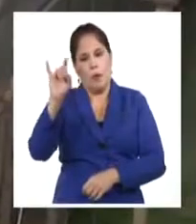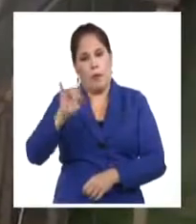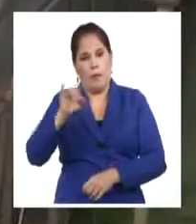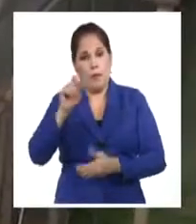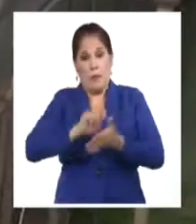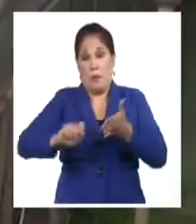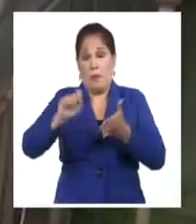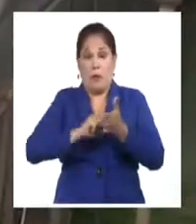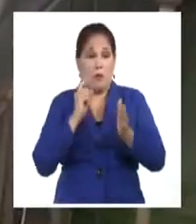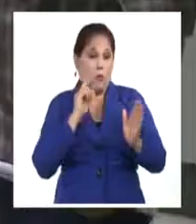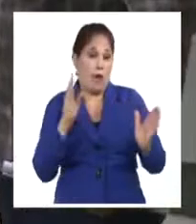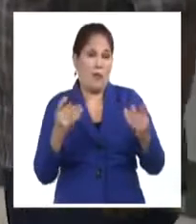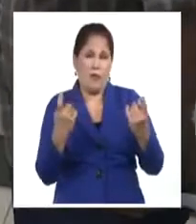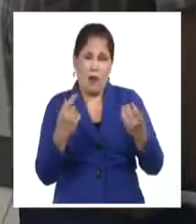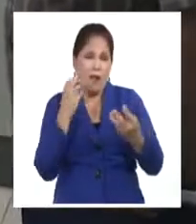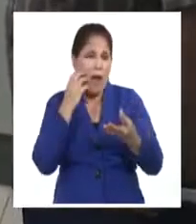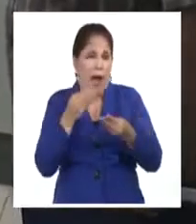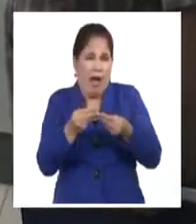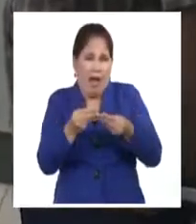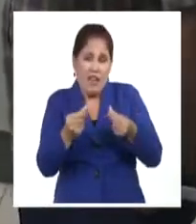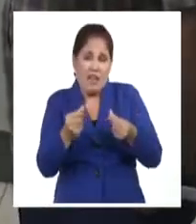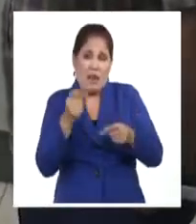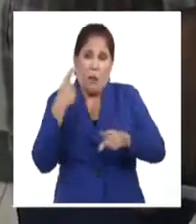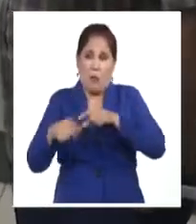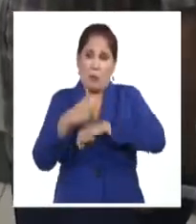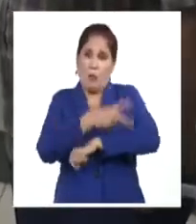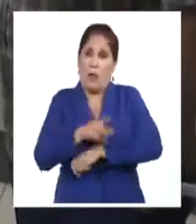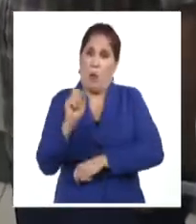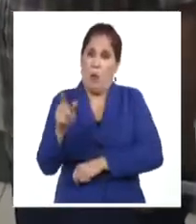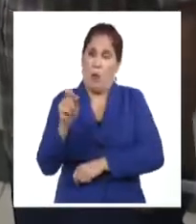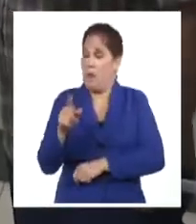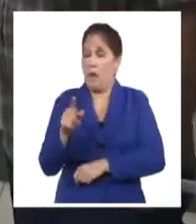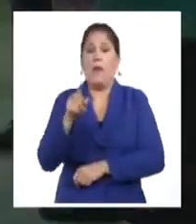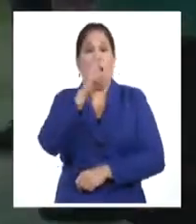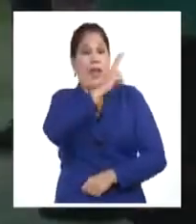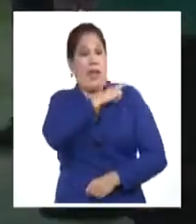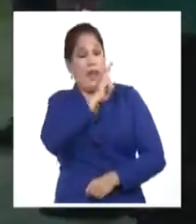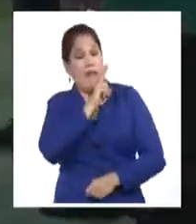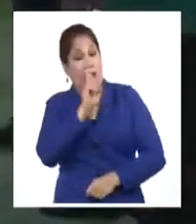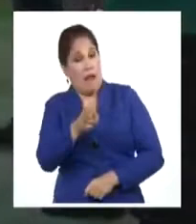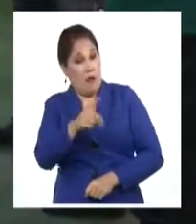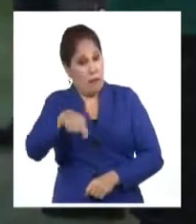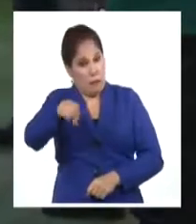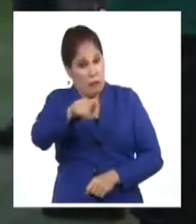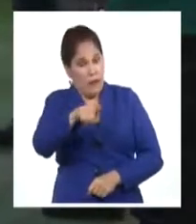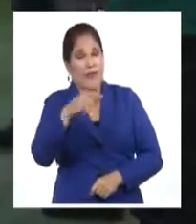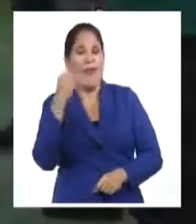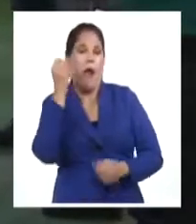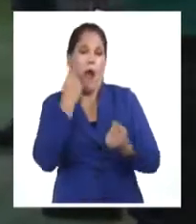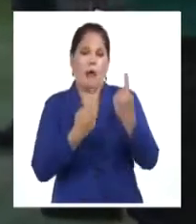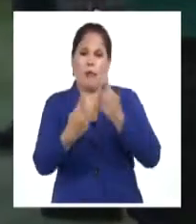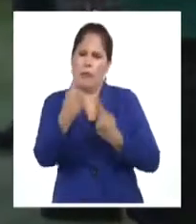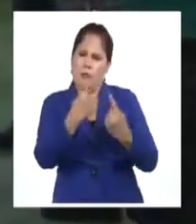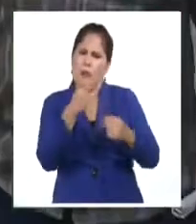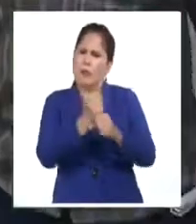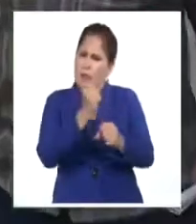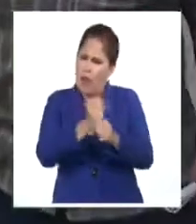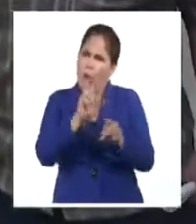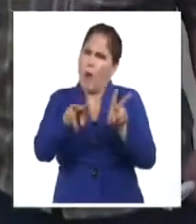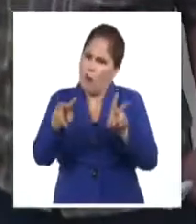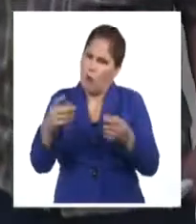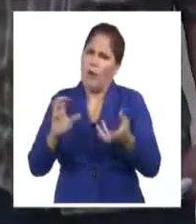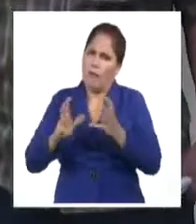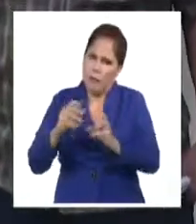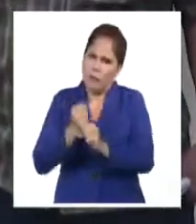plan del año por falta de harina de trigo de importación, el jefe del programa agroalimentario del Comité Central indicó buscar otras